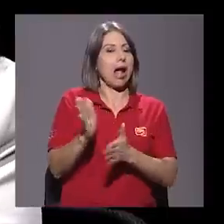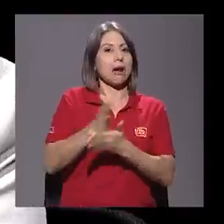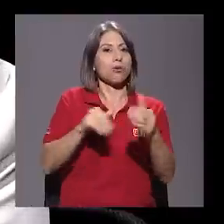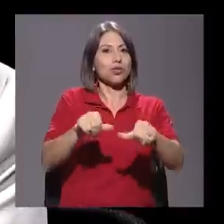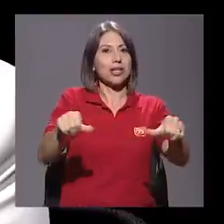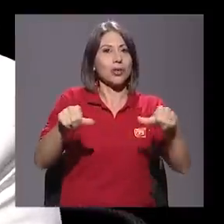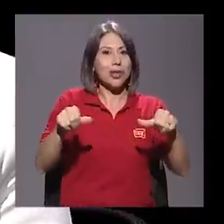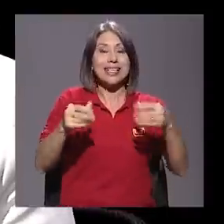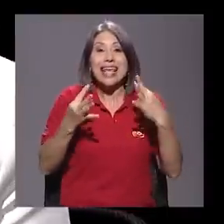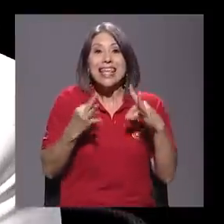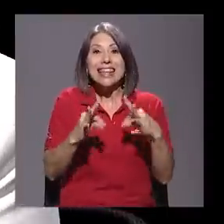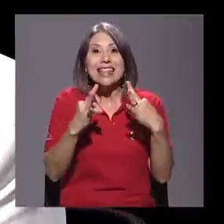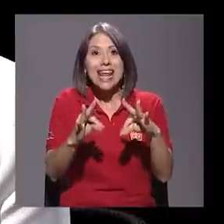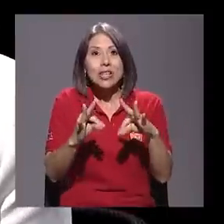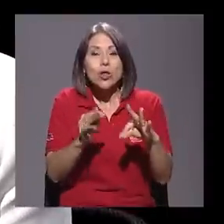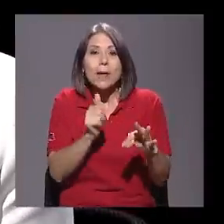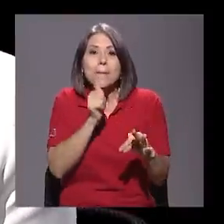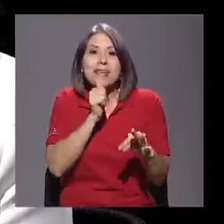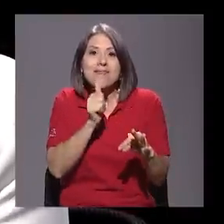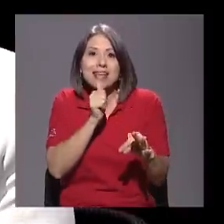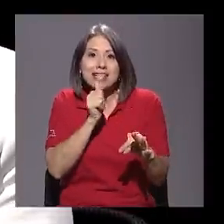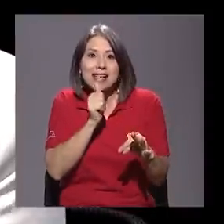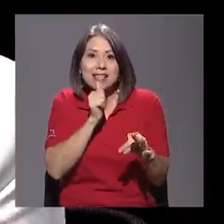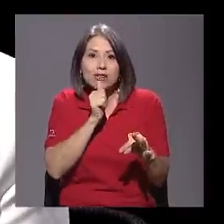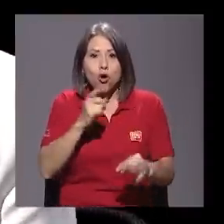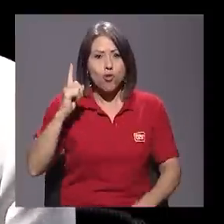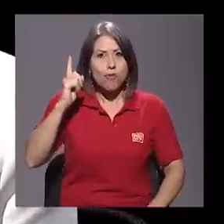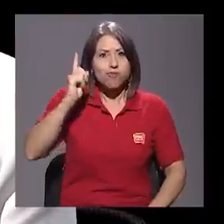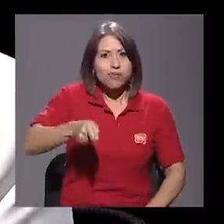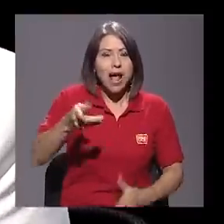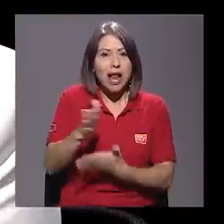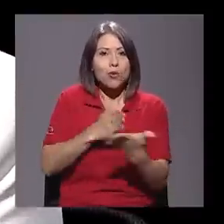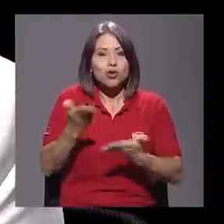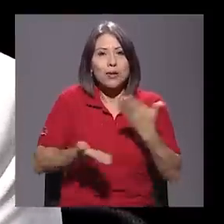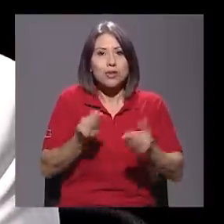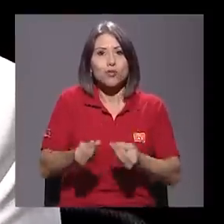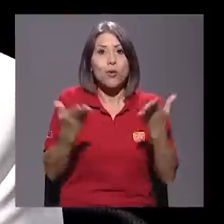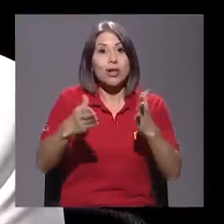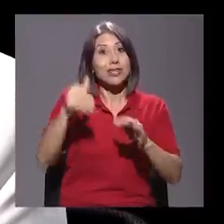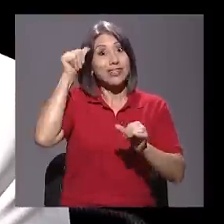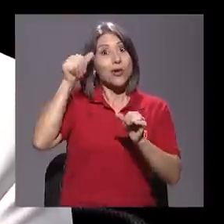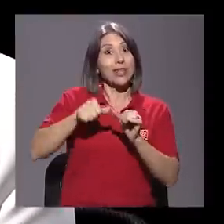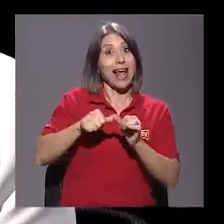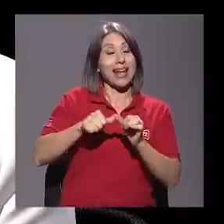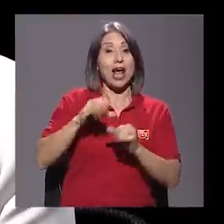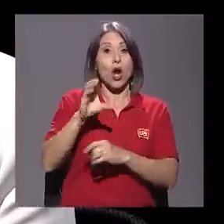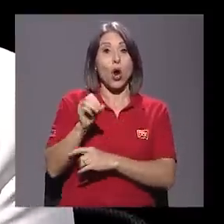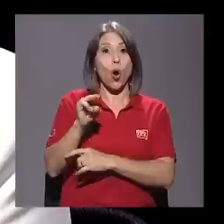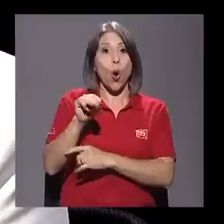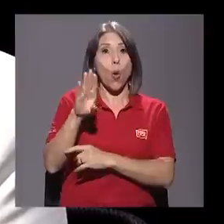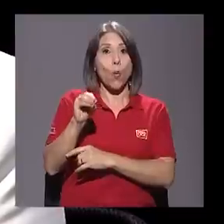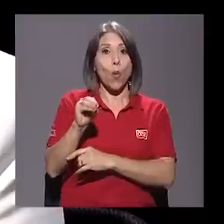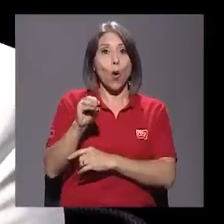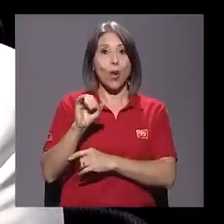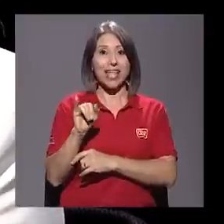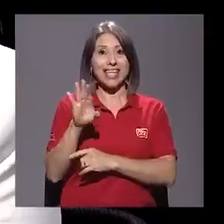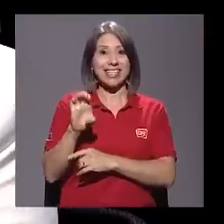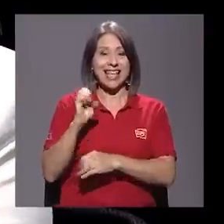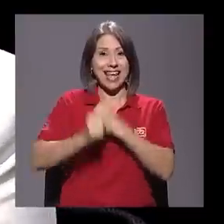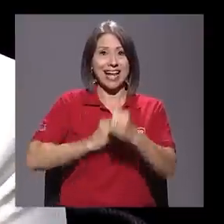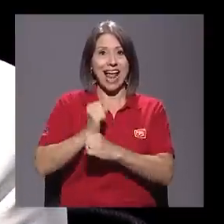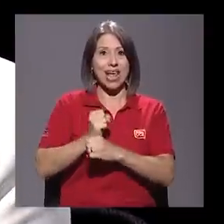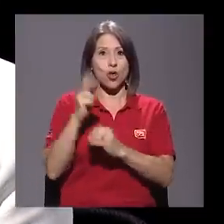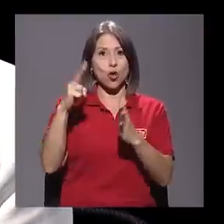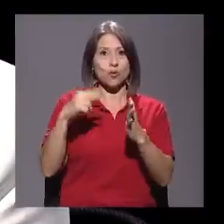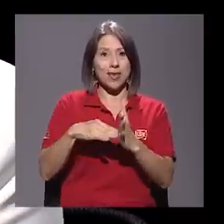de privatización de facto o de ley de algunos servicios públicos. Podemos recordar discusiones como la del combo del ICE en el 2000 y también